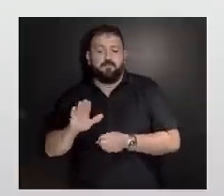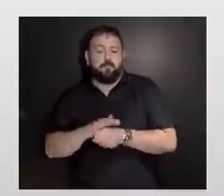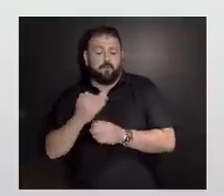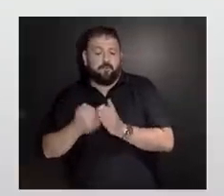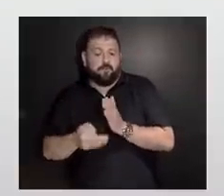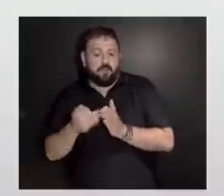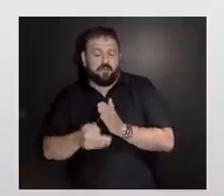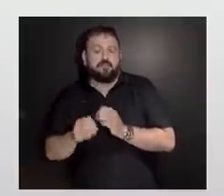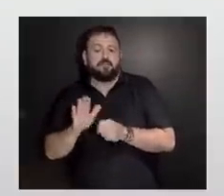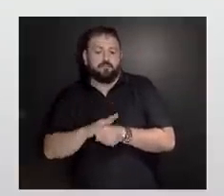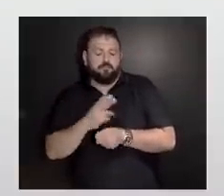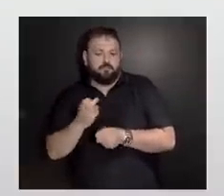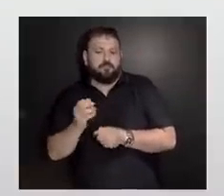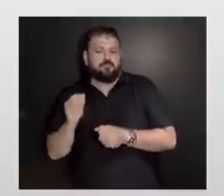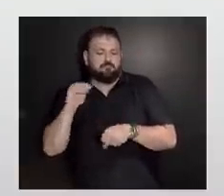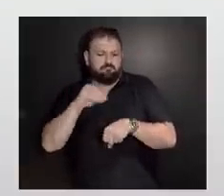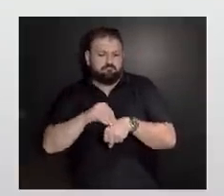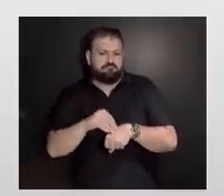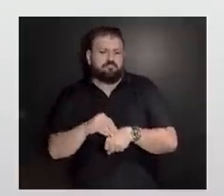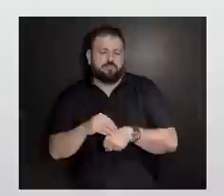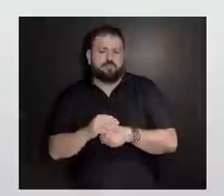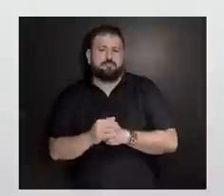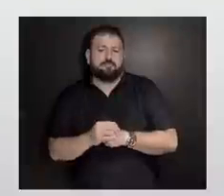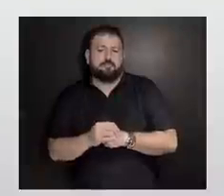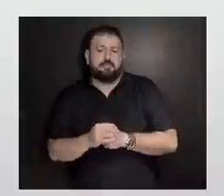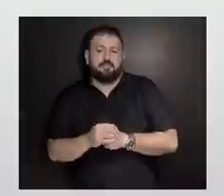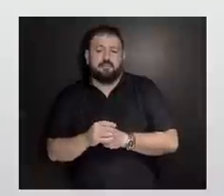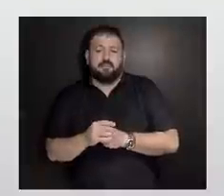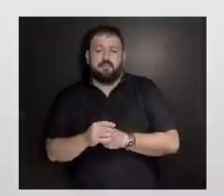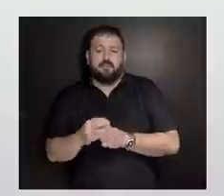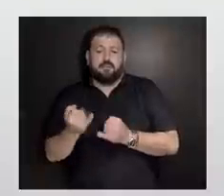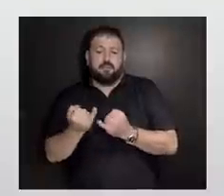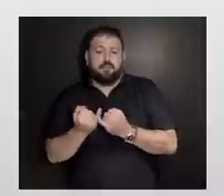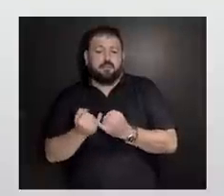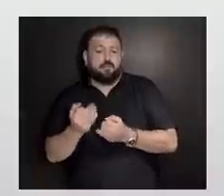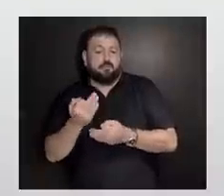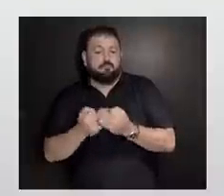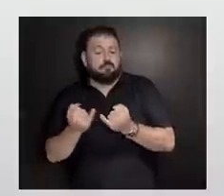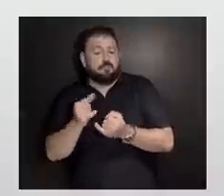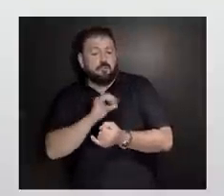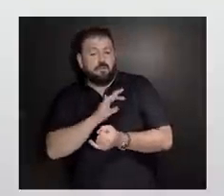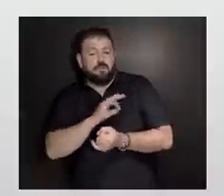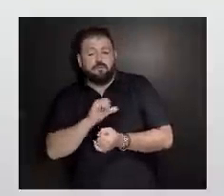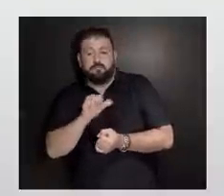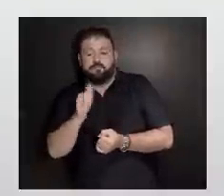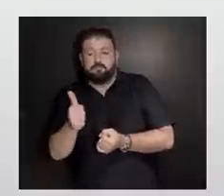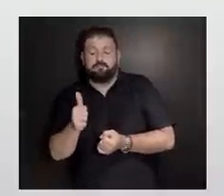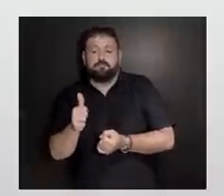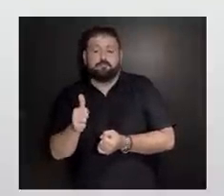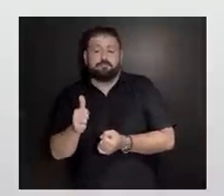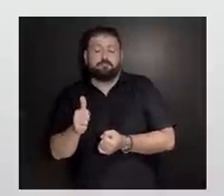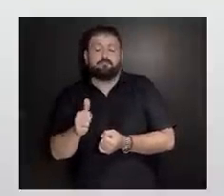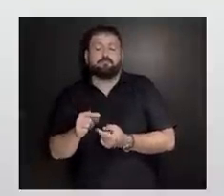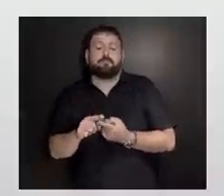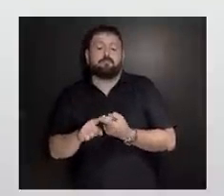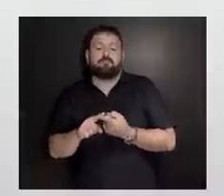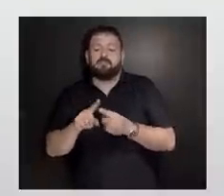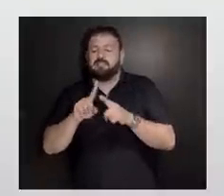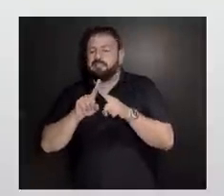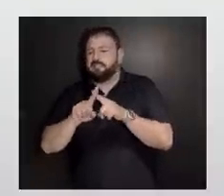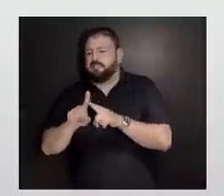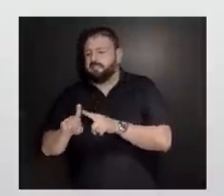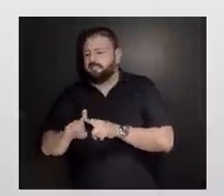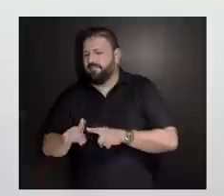utilizando. Estas hiperglucemias también suelen estarse acompañando por síntomas como poliuria,